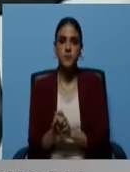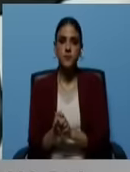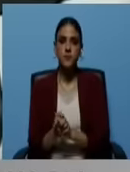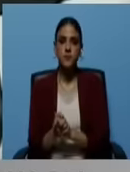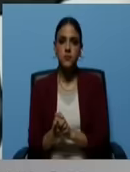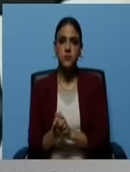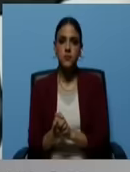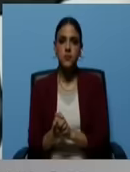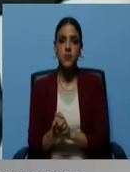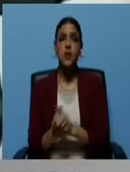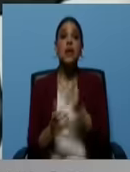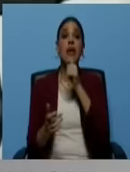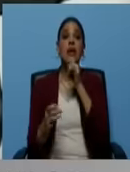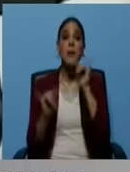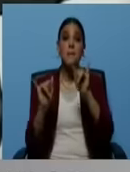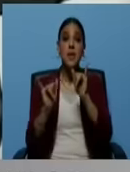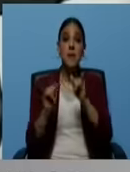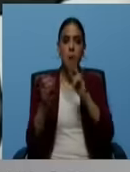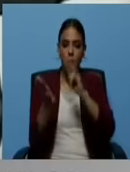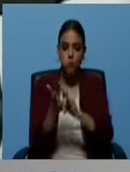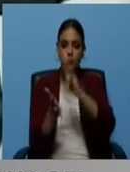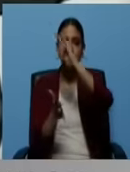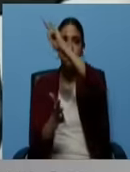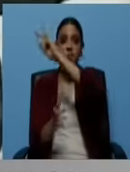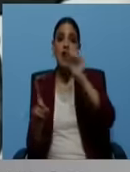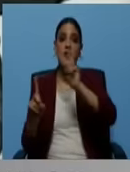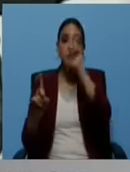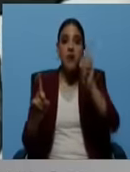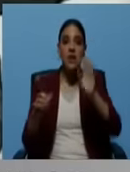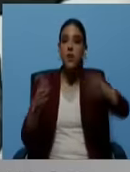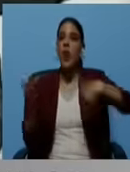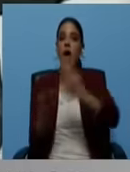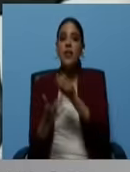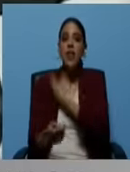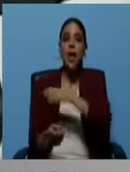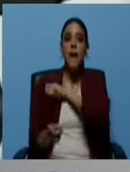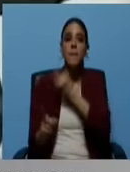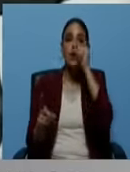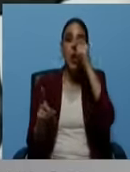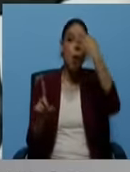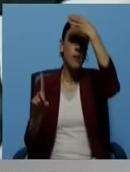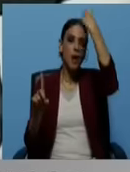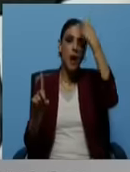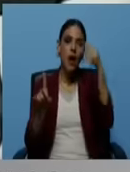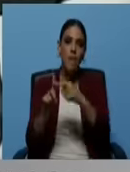la partida de Venezuela hacia España del ciudadano Edmundo González Urrutia.